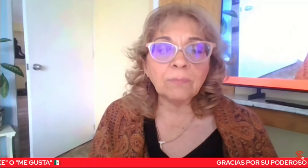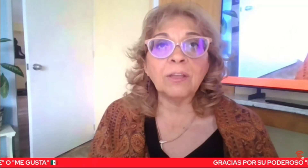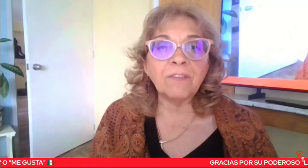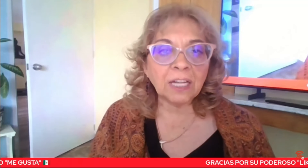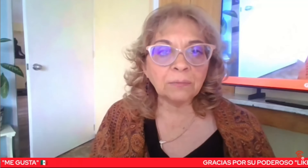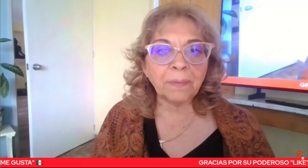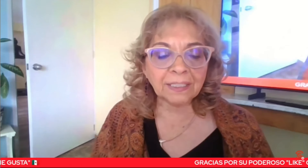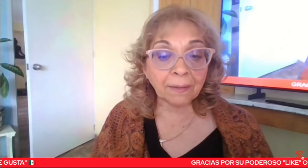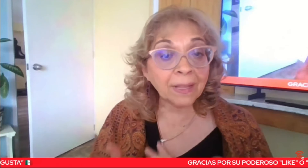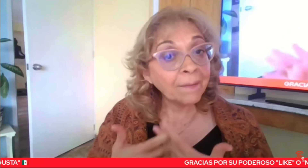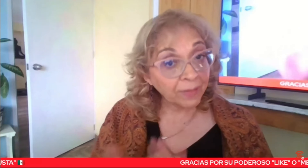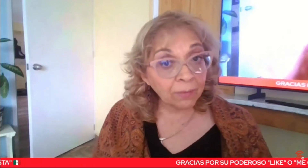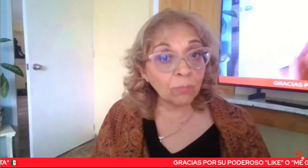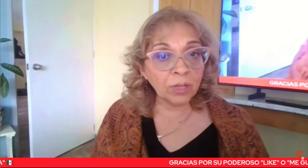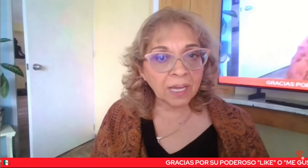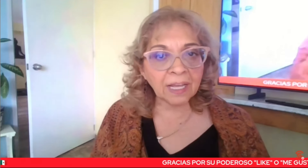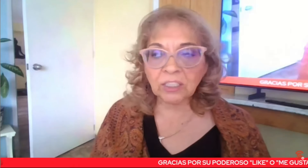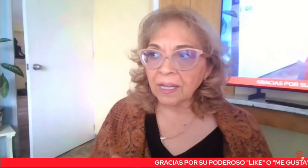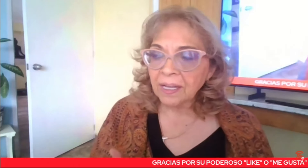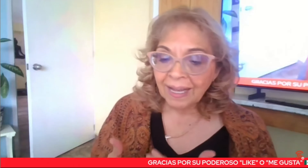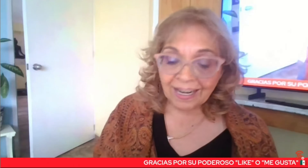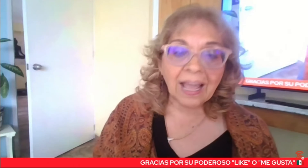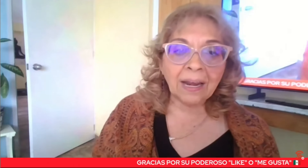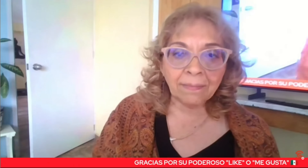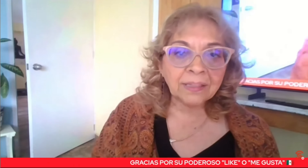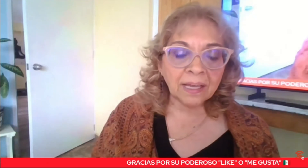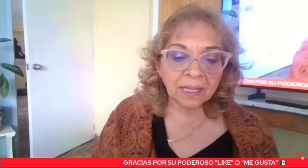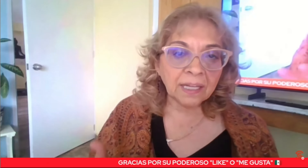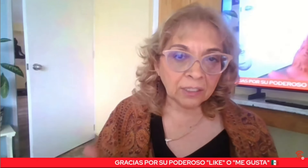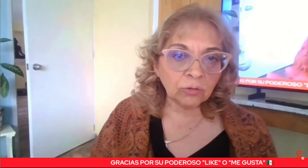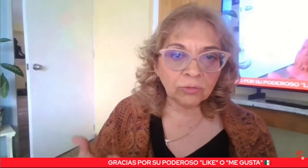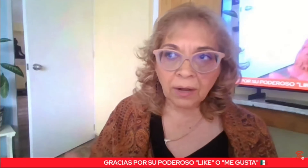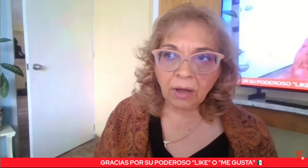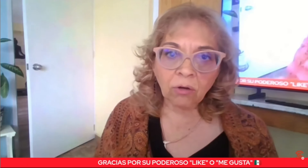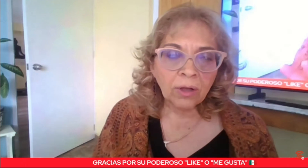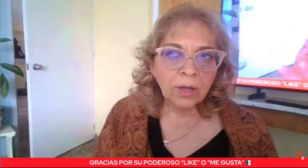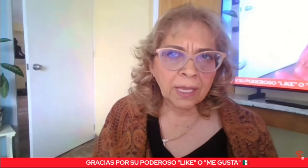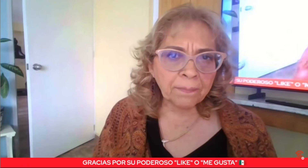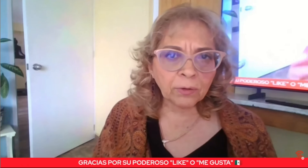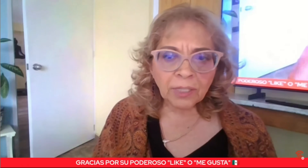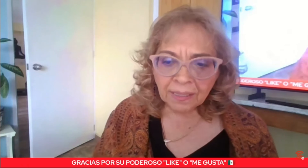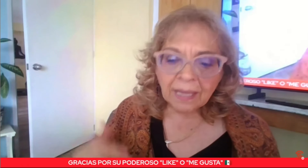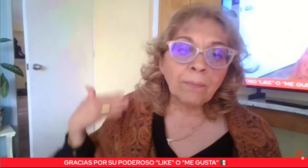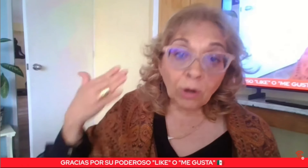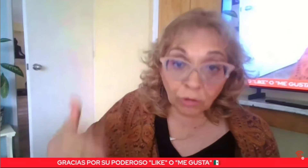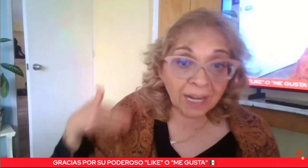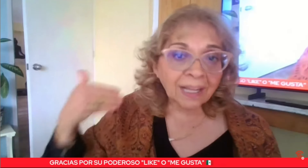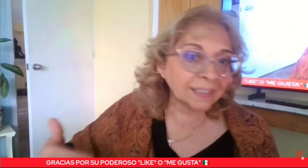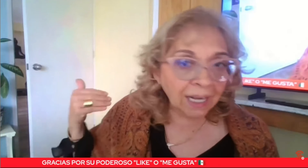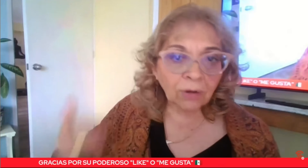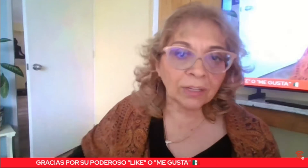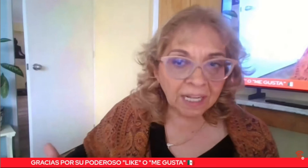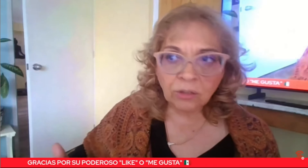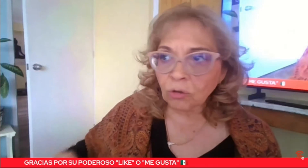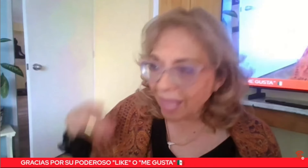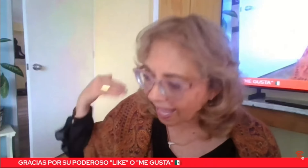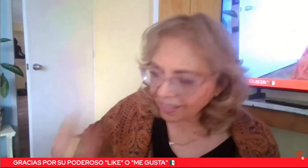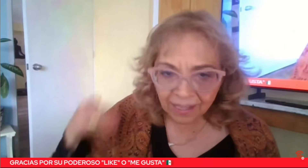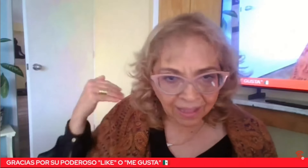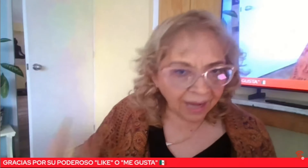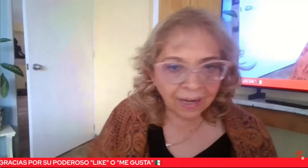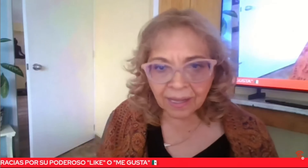y muy eficaz, me parece a mí, y muy derecha, realmente ella sí ha hecho un trabajo importante. Bueno, tiene que seguirlo haciendo,